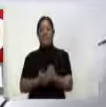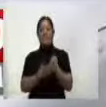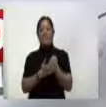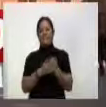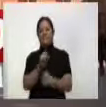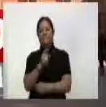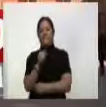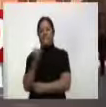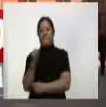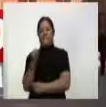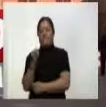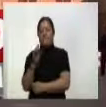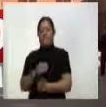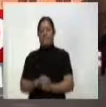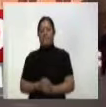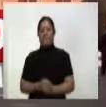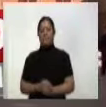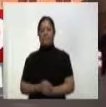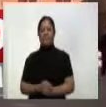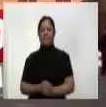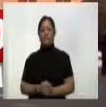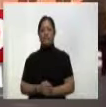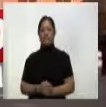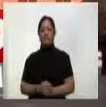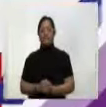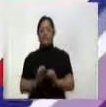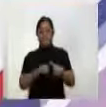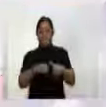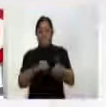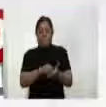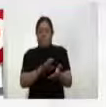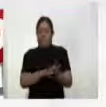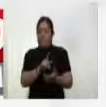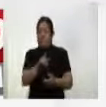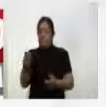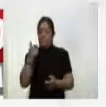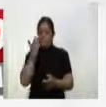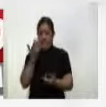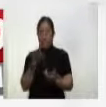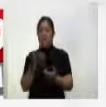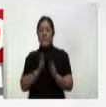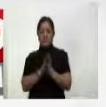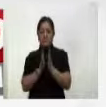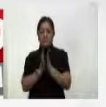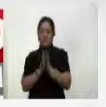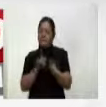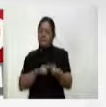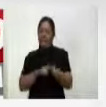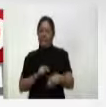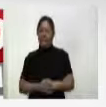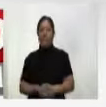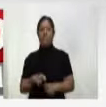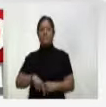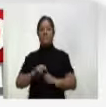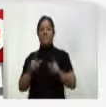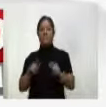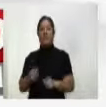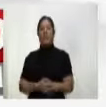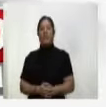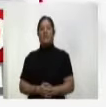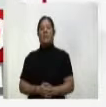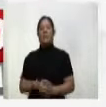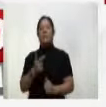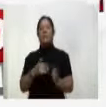junio. Continúa abierto el registro de participación. En Tlaxcala, 12.687 personas se